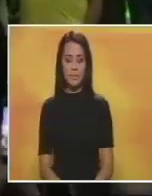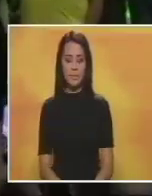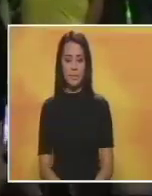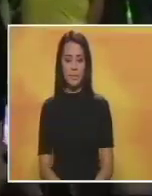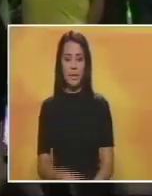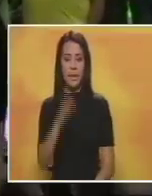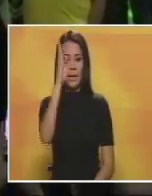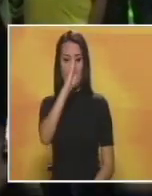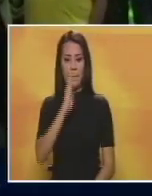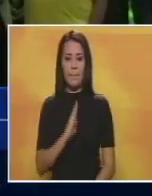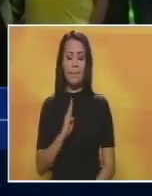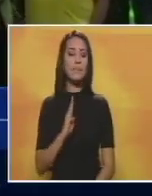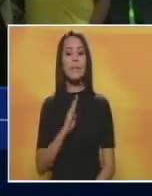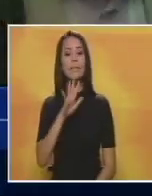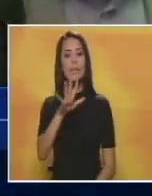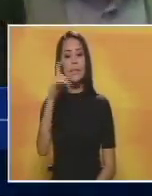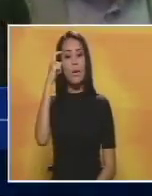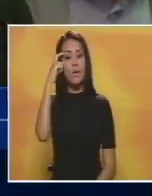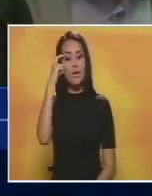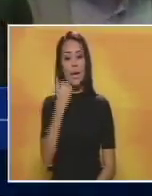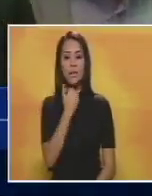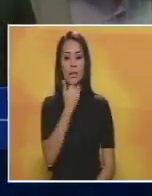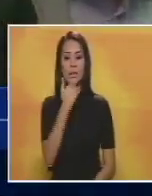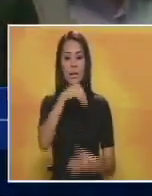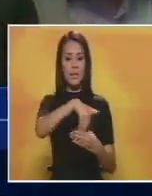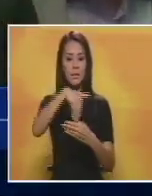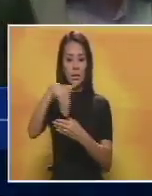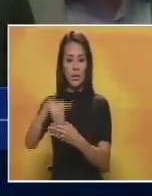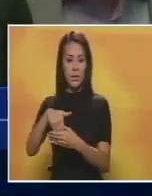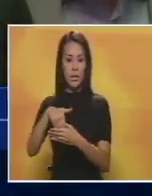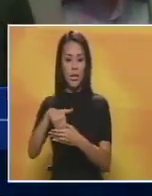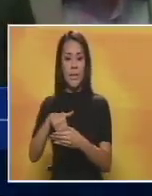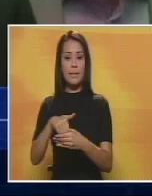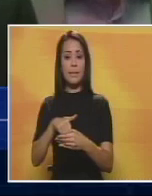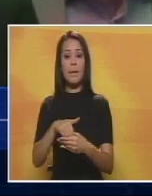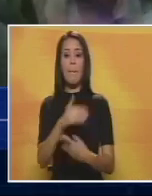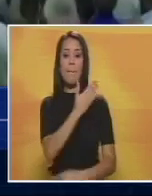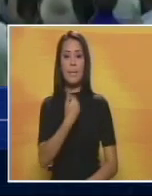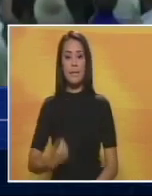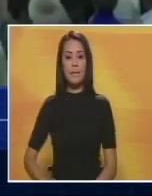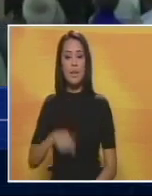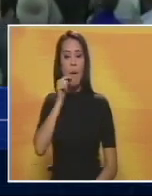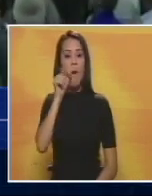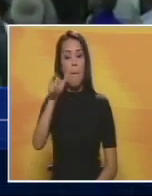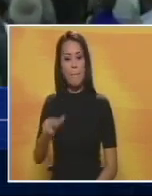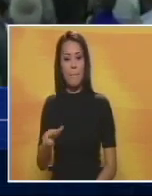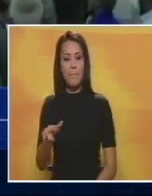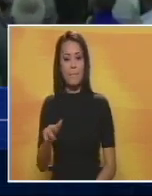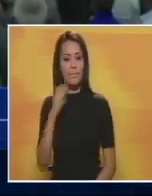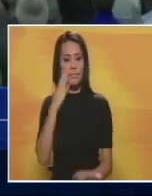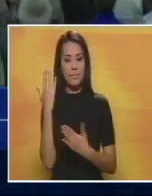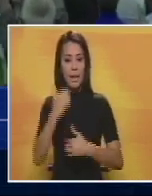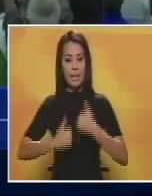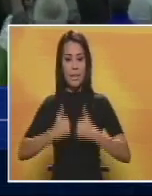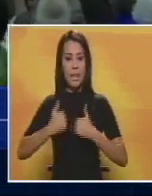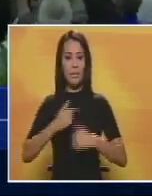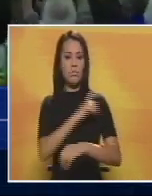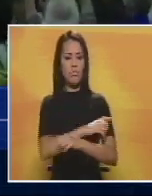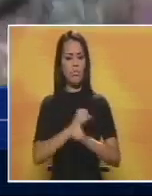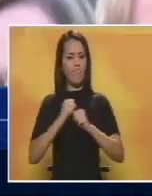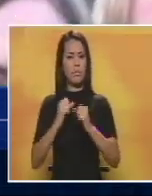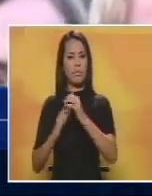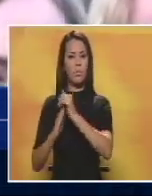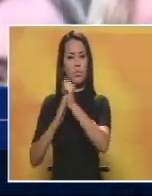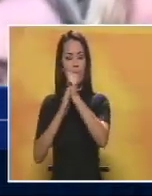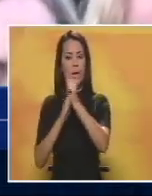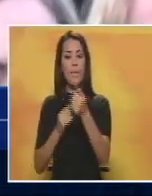En Brasil, a solo 5 días de las elecciones presidenciales, el candidato ultraderechista Jair Bolsonaro reforzó su liderazgo en